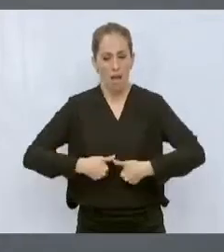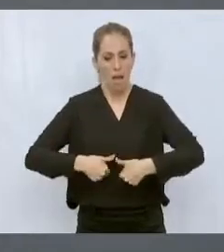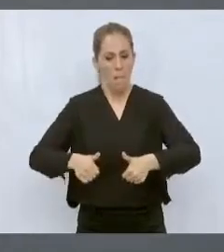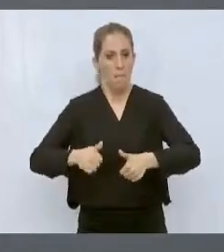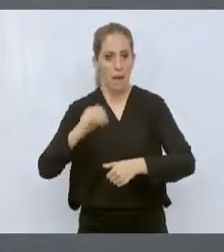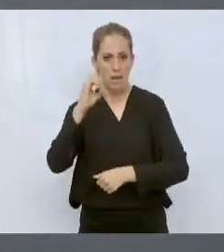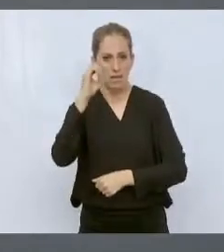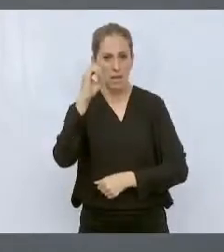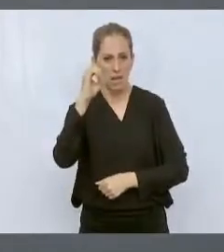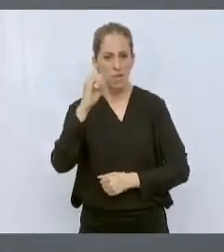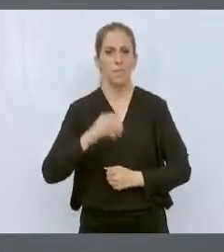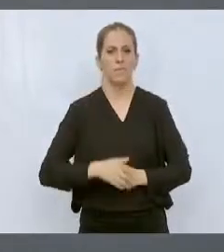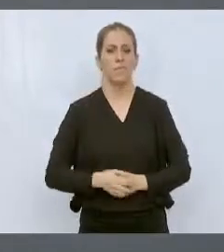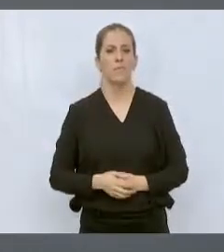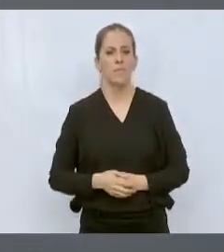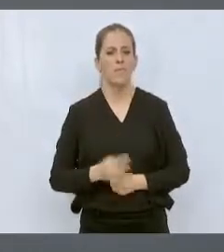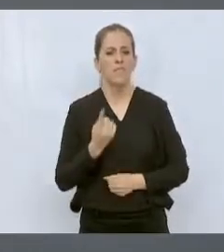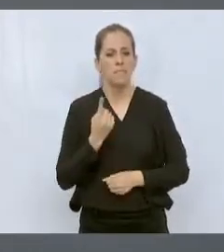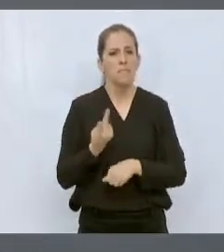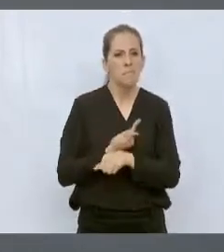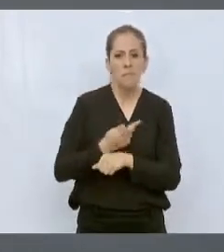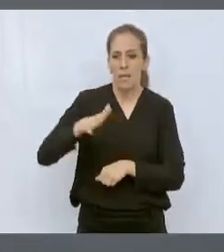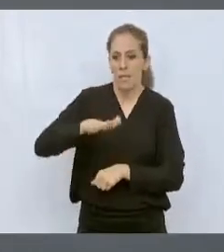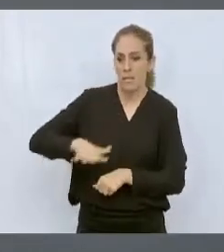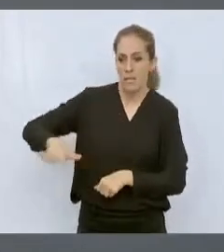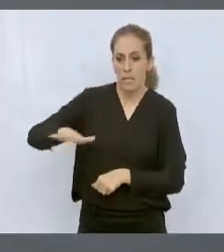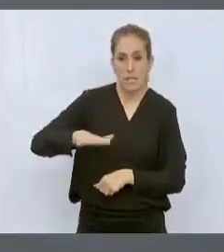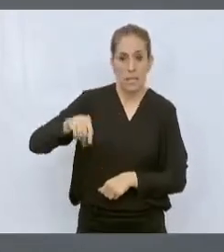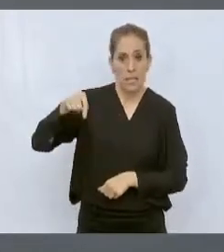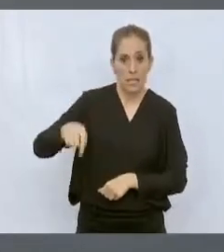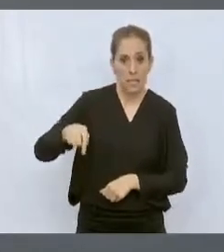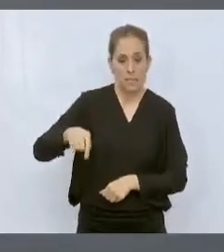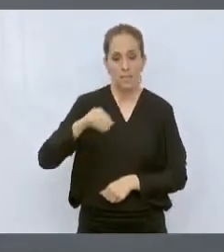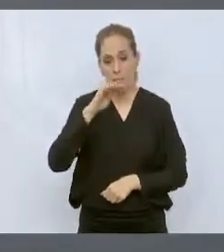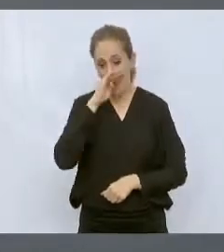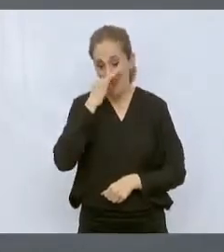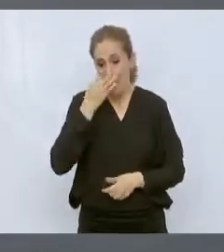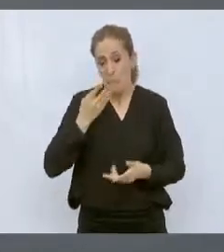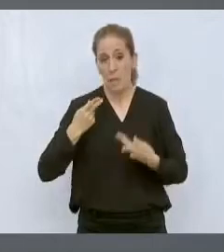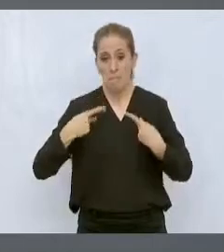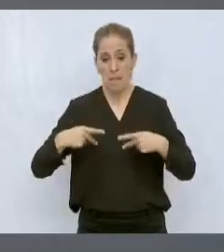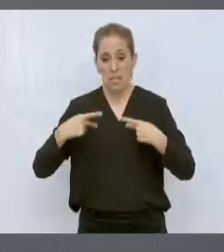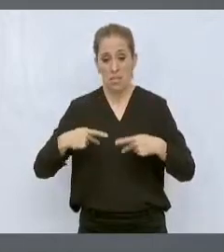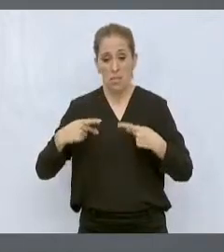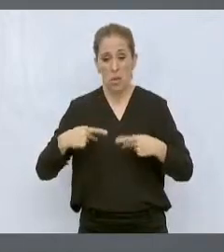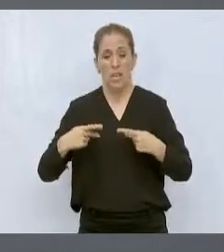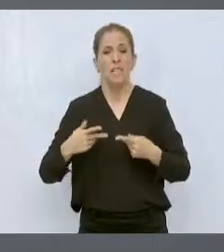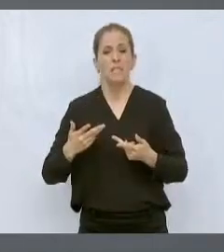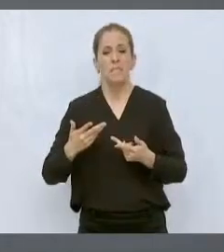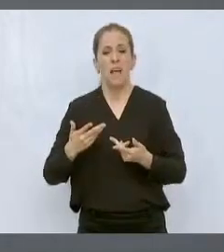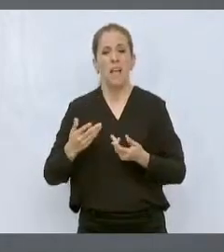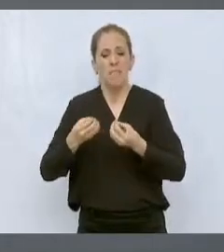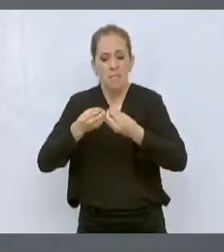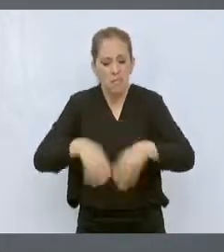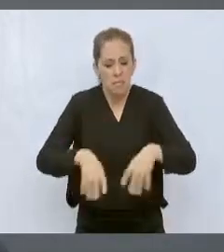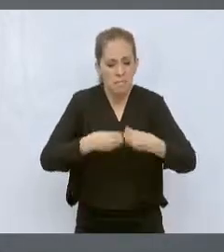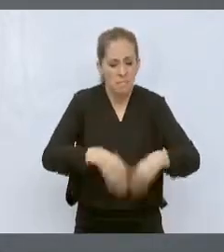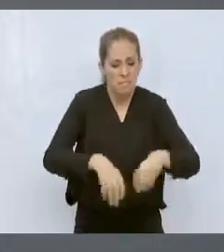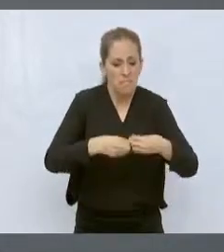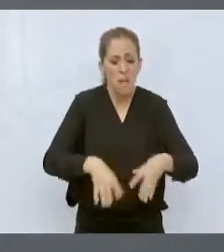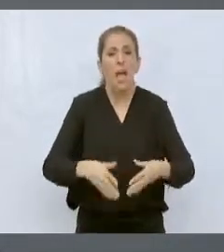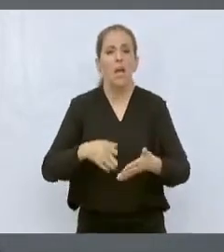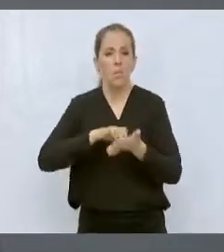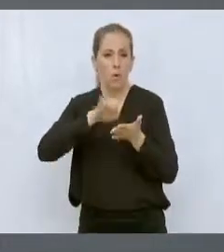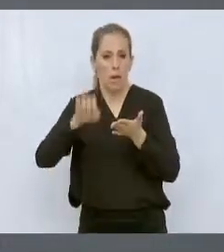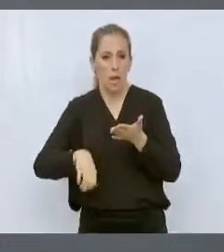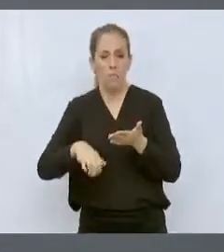La mayoría de las zonas metropolitanas desperdician mucho alimento los centros comerciales que no venden o todo aquello que